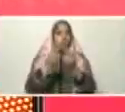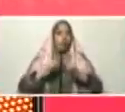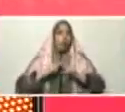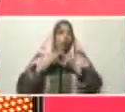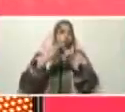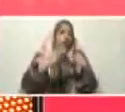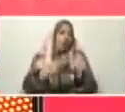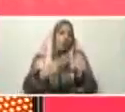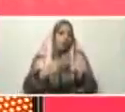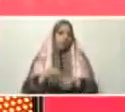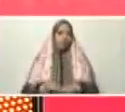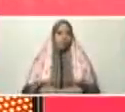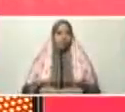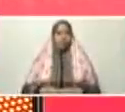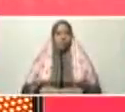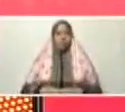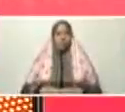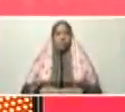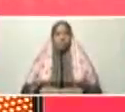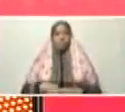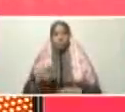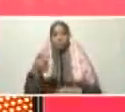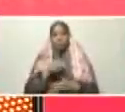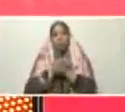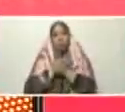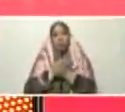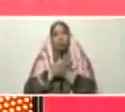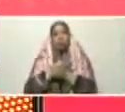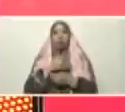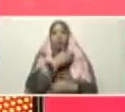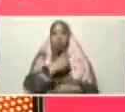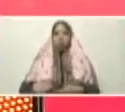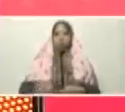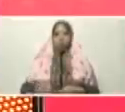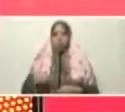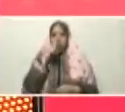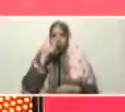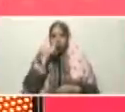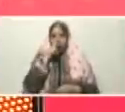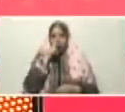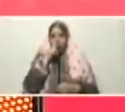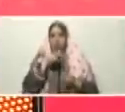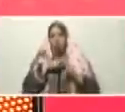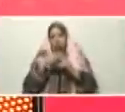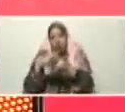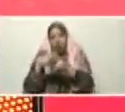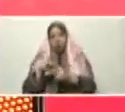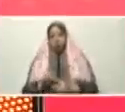aquí está con afecto de camarada y hermano el presidente nicolás maduro